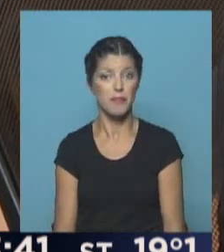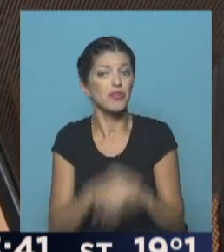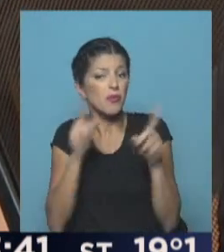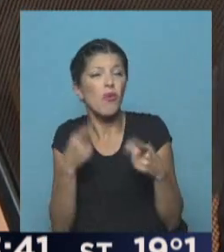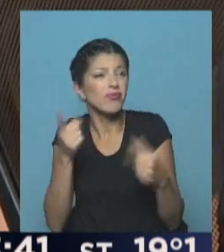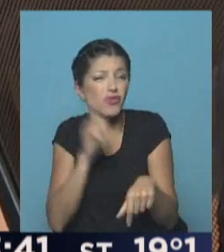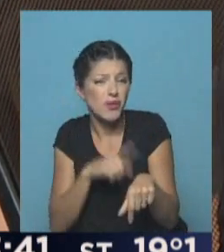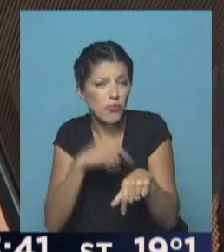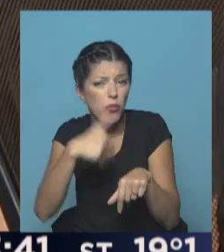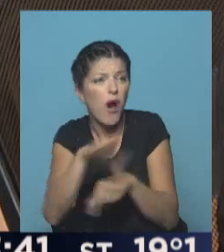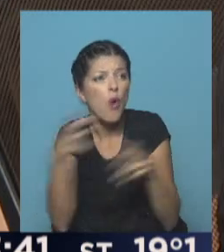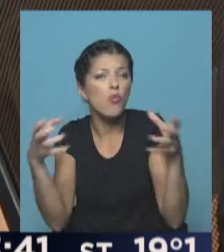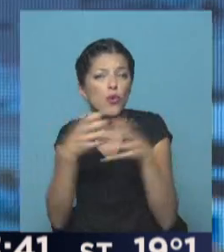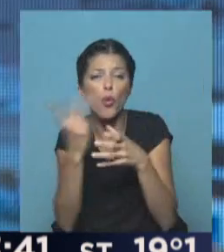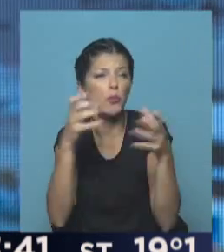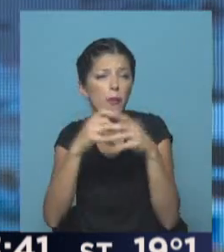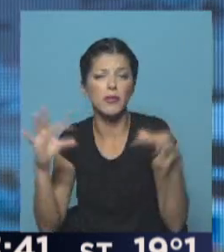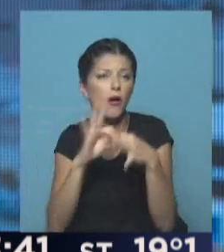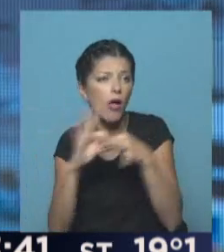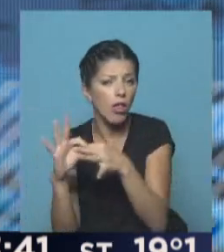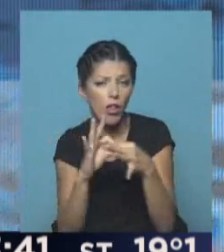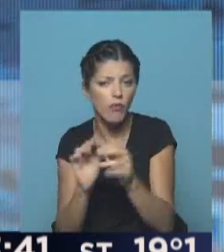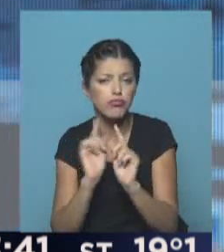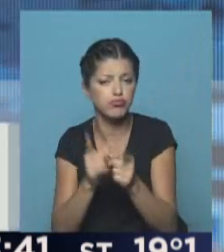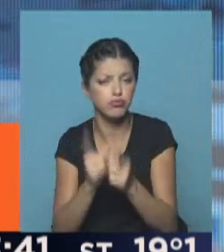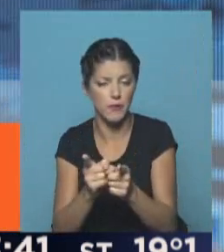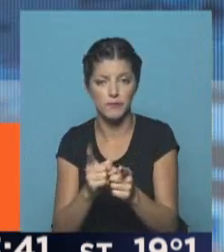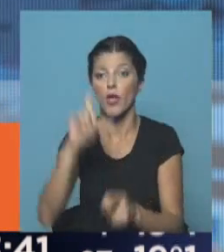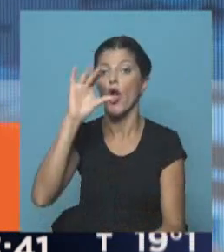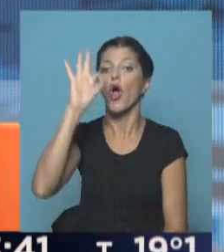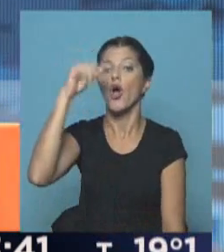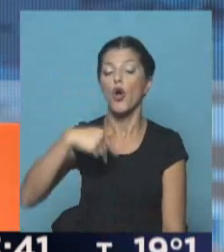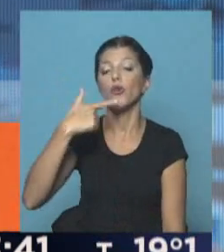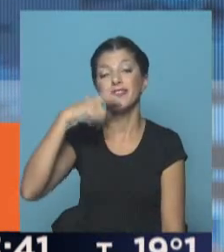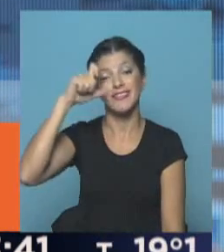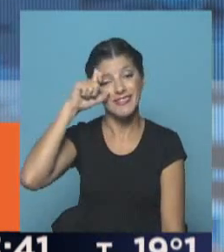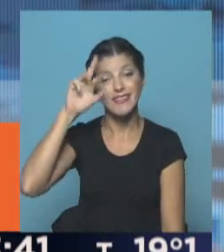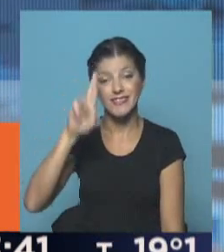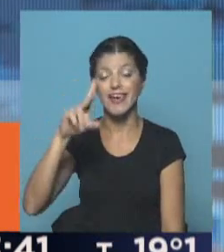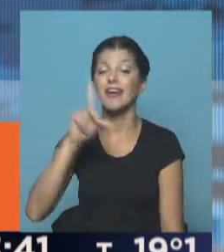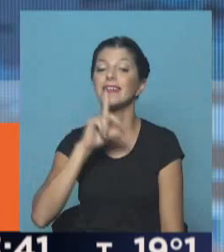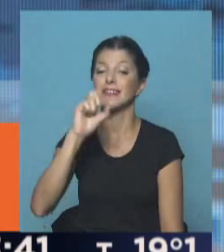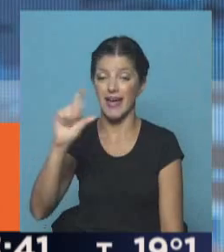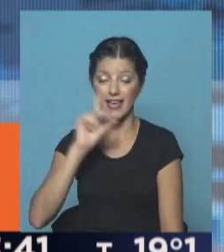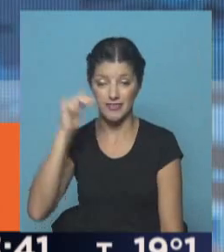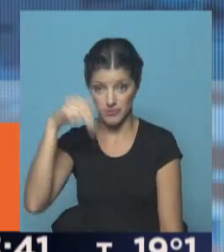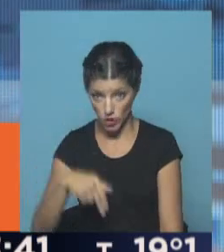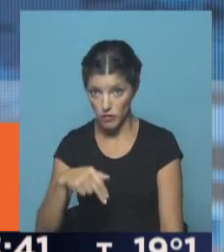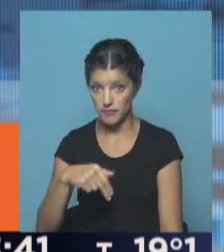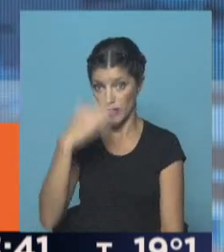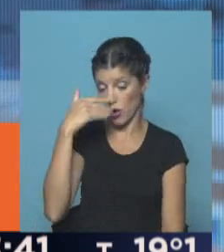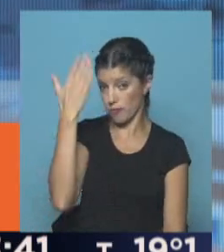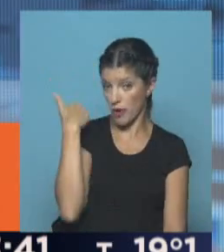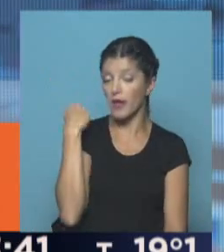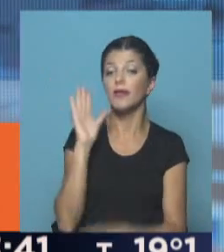puede durar una coalición pero la concertación que es el nombre que tenía antes la coalición actual cuya última novedad